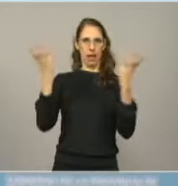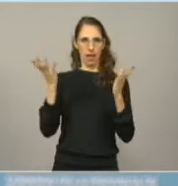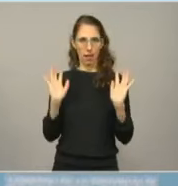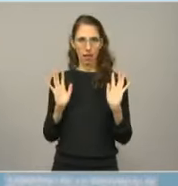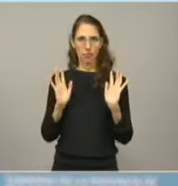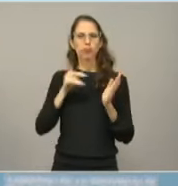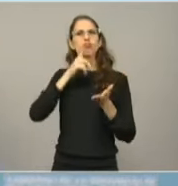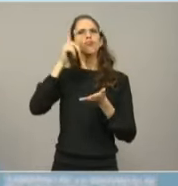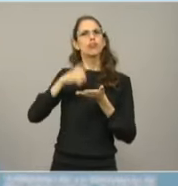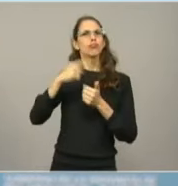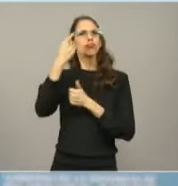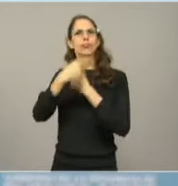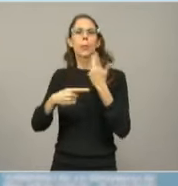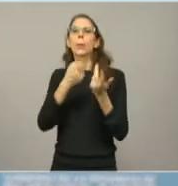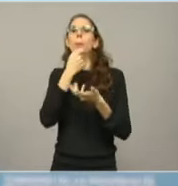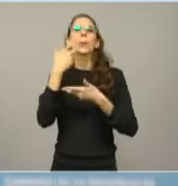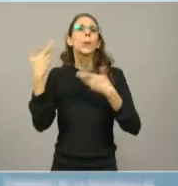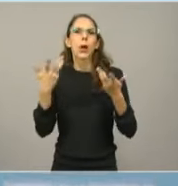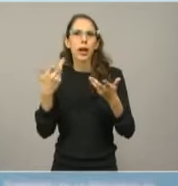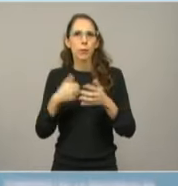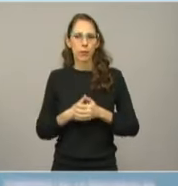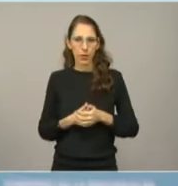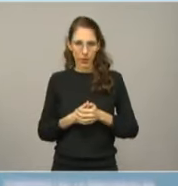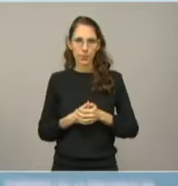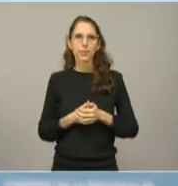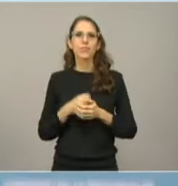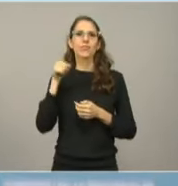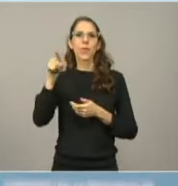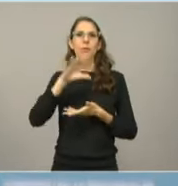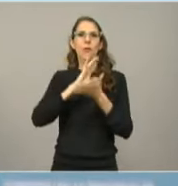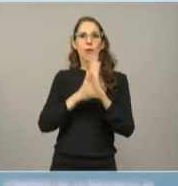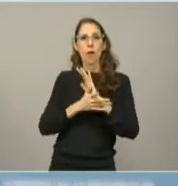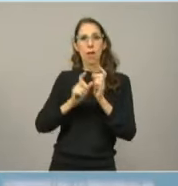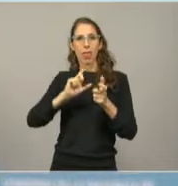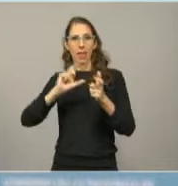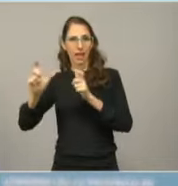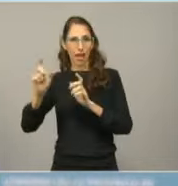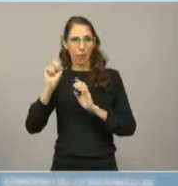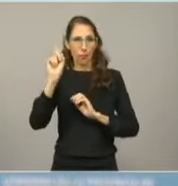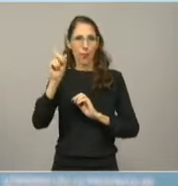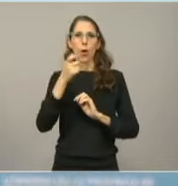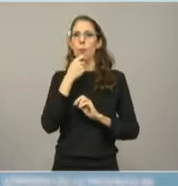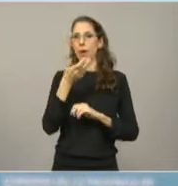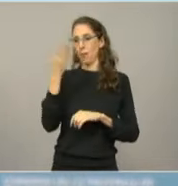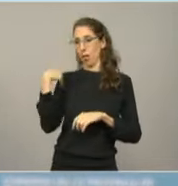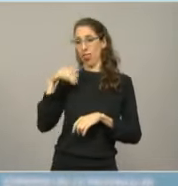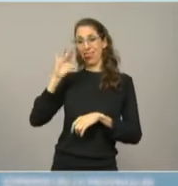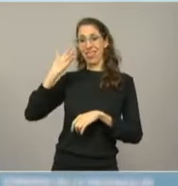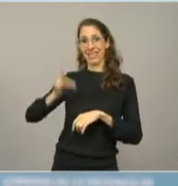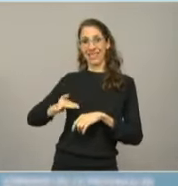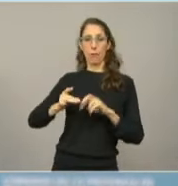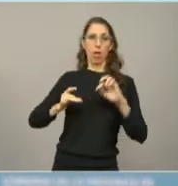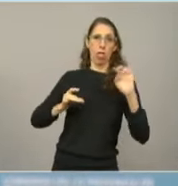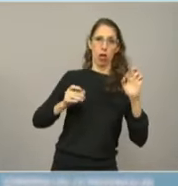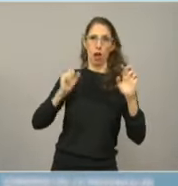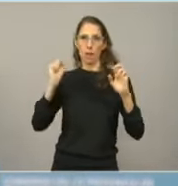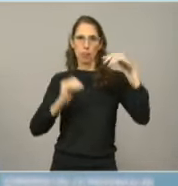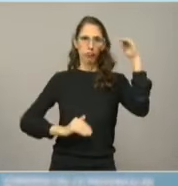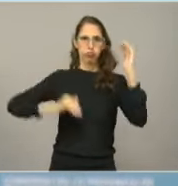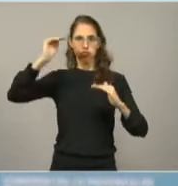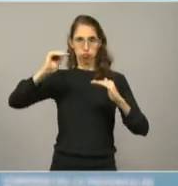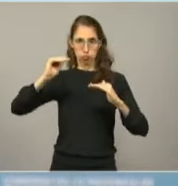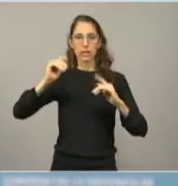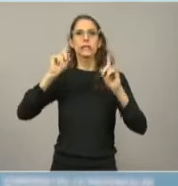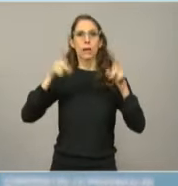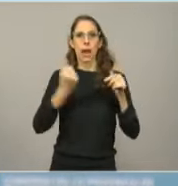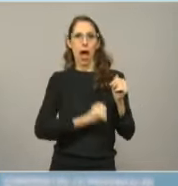macroeconómicas Como por ejemplo el salto del tipo de cambio que se ha producido en el mes de diciembre y además el brutal